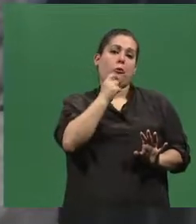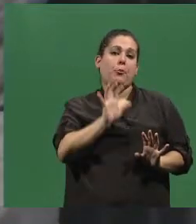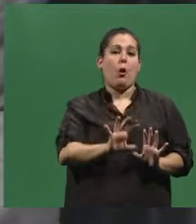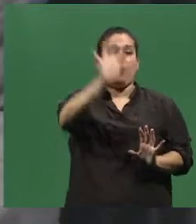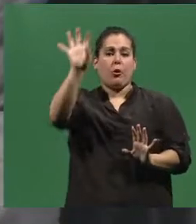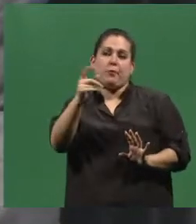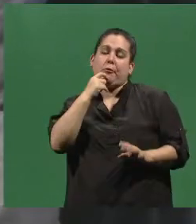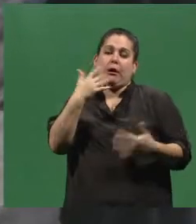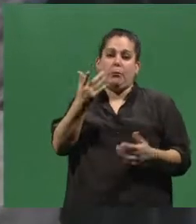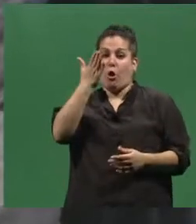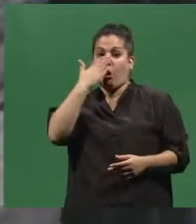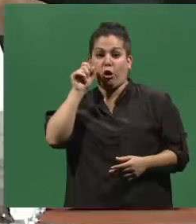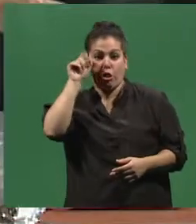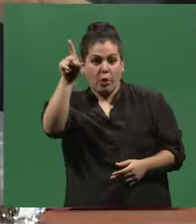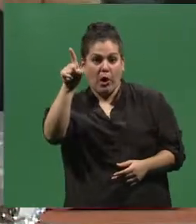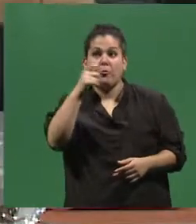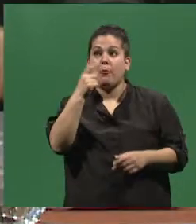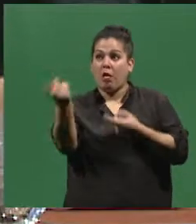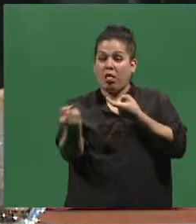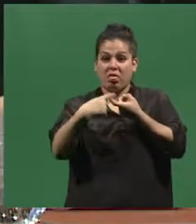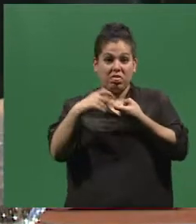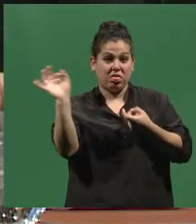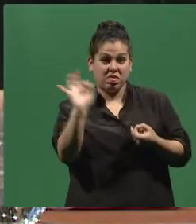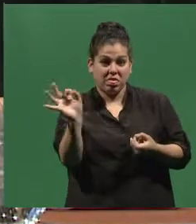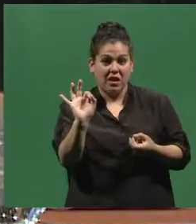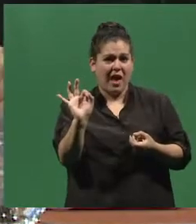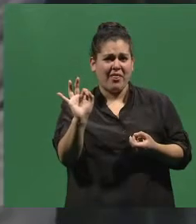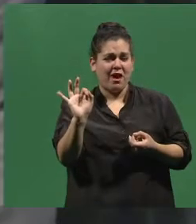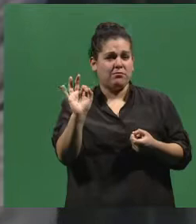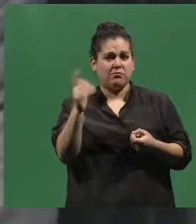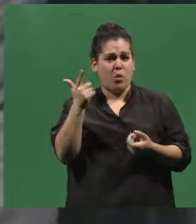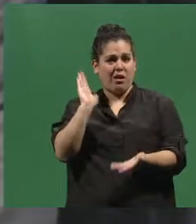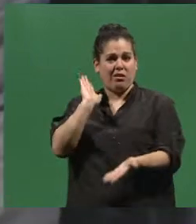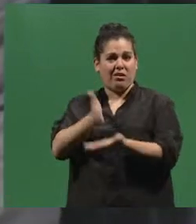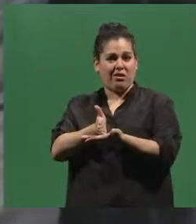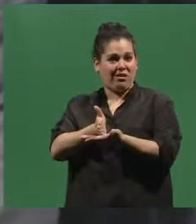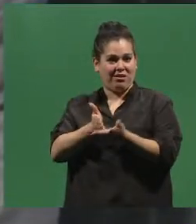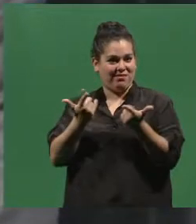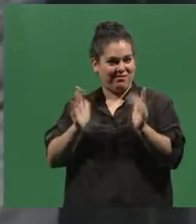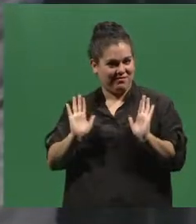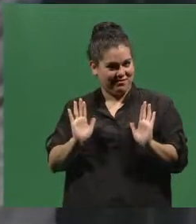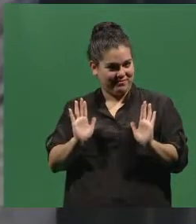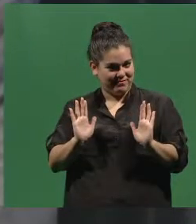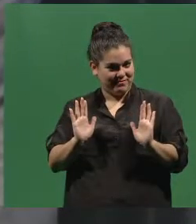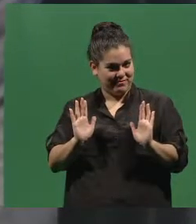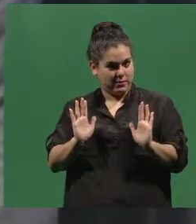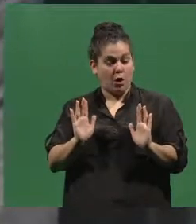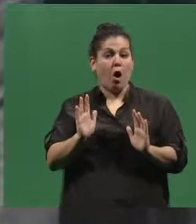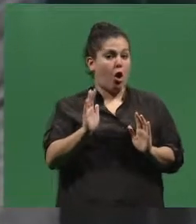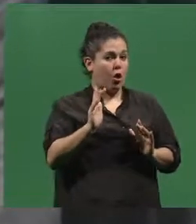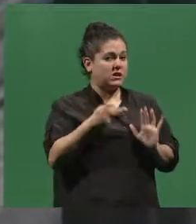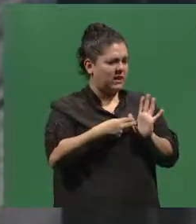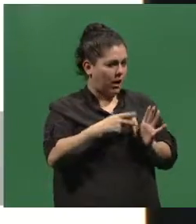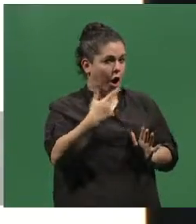alguna provincia, Córdoba, cuya provincia no adhirió a la ley, no le va a ser aplicada esta ley. Por lo tanto, lo que nosotros... No tienen